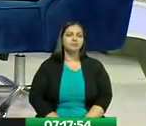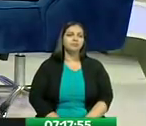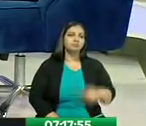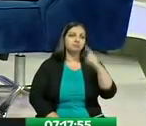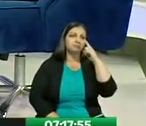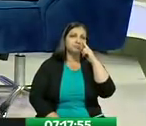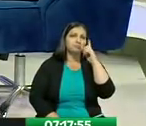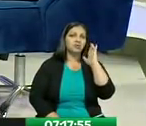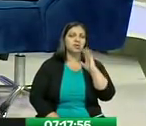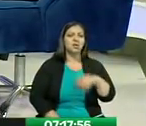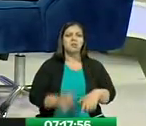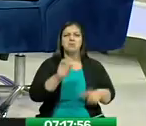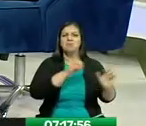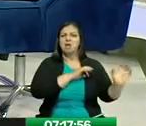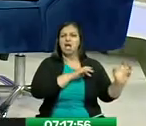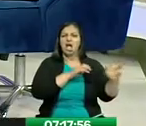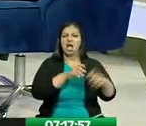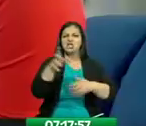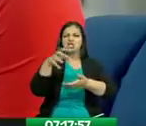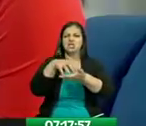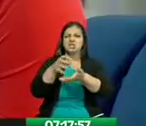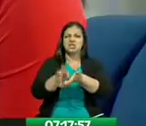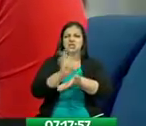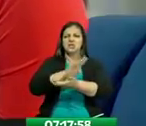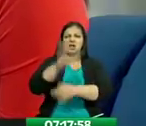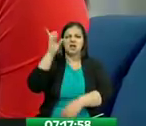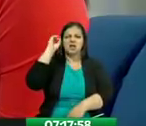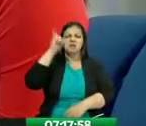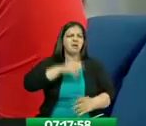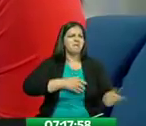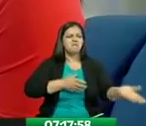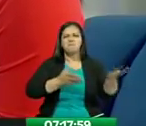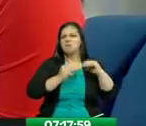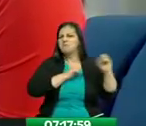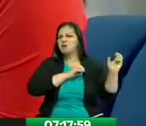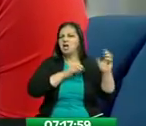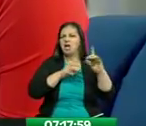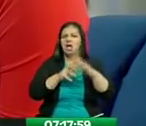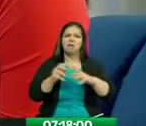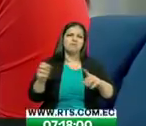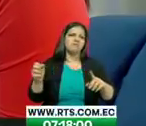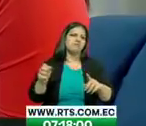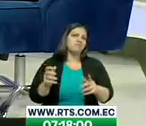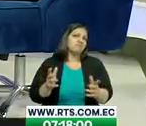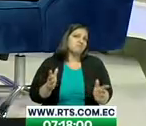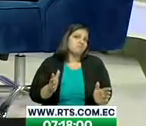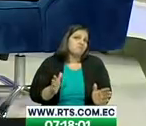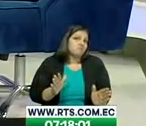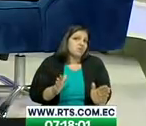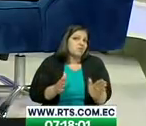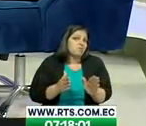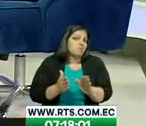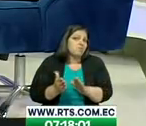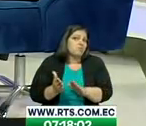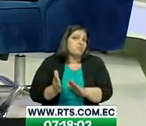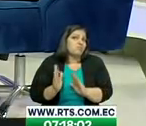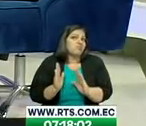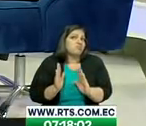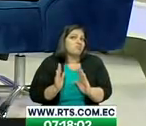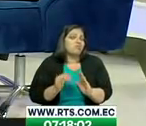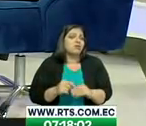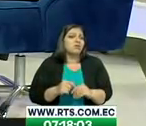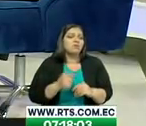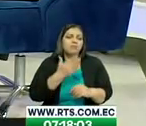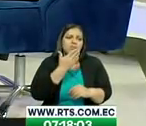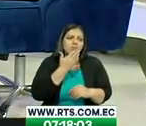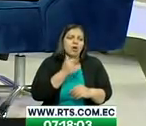muerte cruzada por ahí. Podría haber sido. ¿Todavía hay esa posibilidad? Yo creo que la posibilidad es nula. O sea, es casi nula en política, y especialmente en